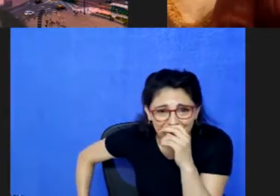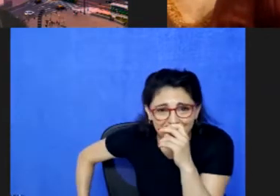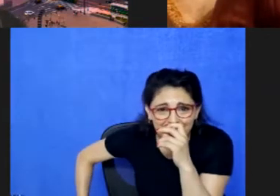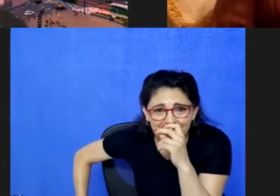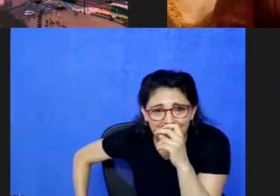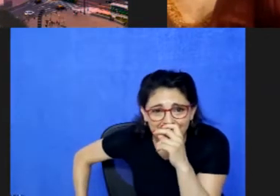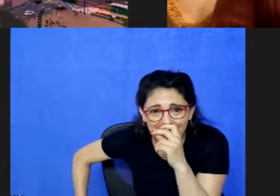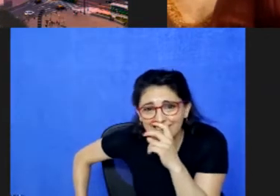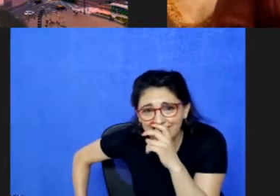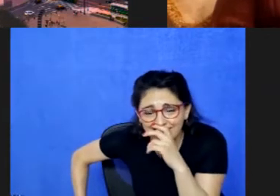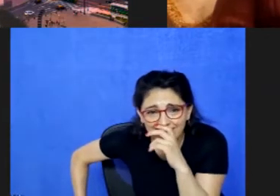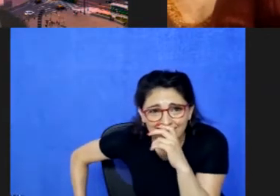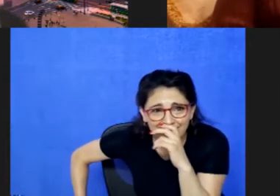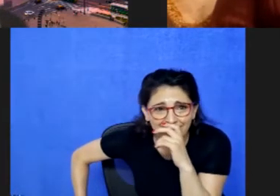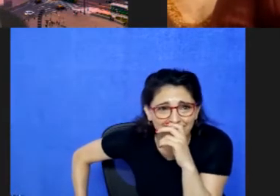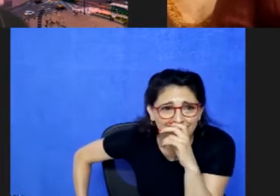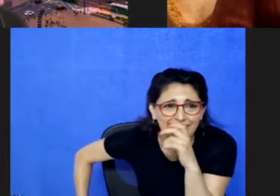ahí, ¿quién te dice encontrar una sartén?